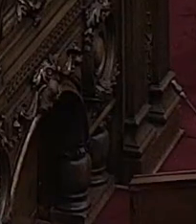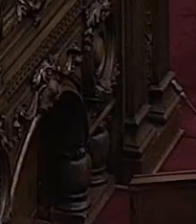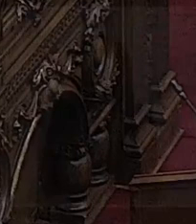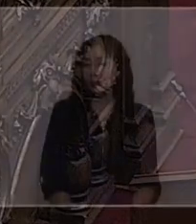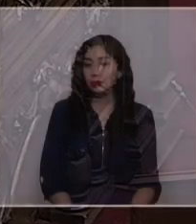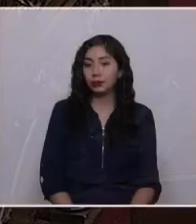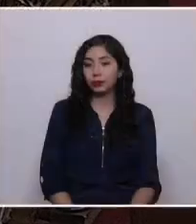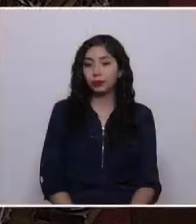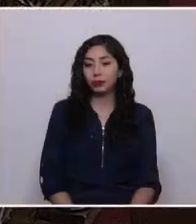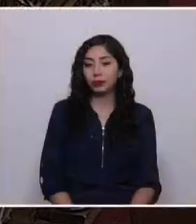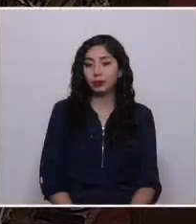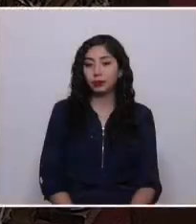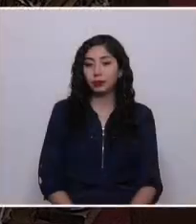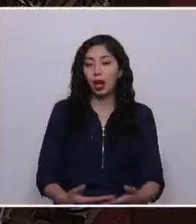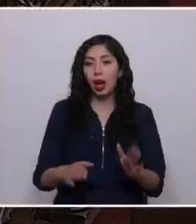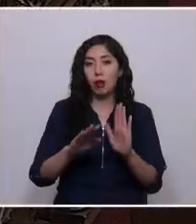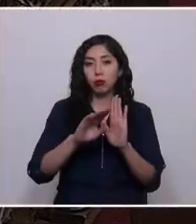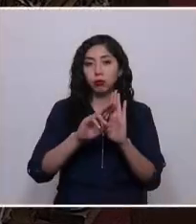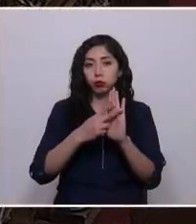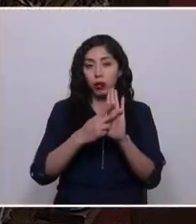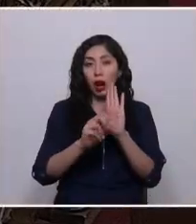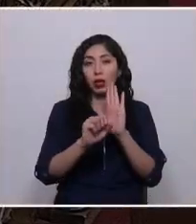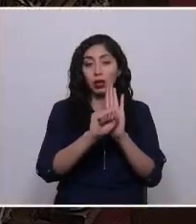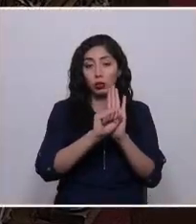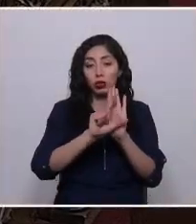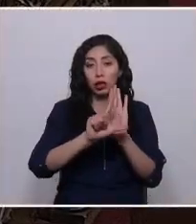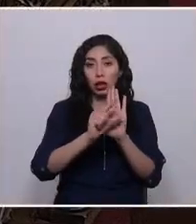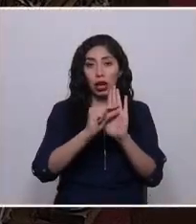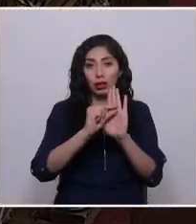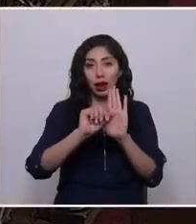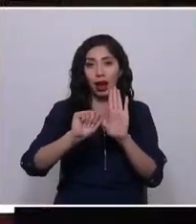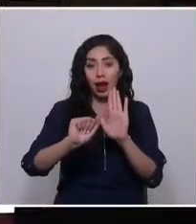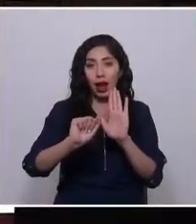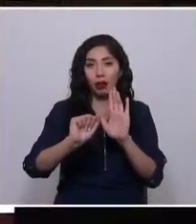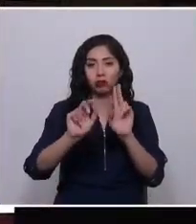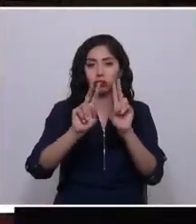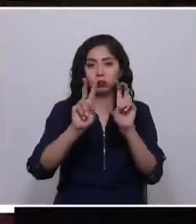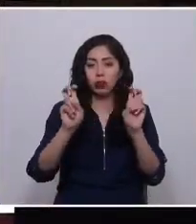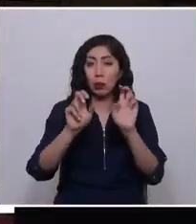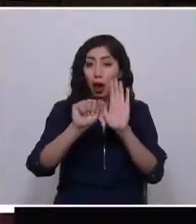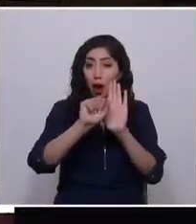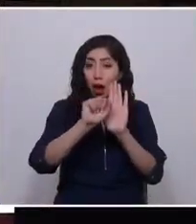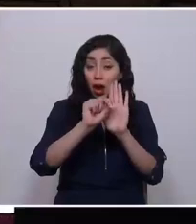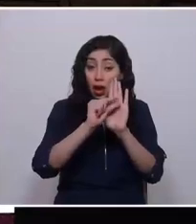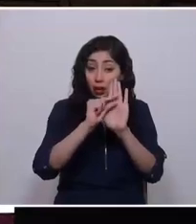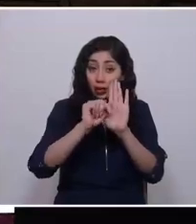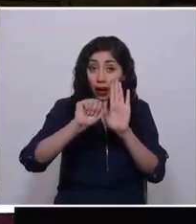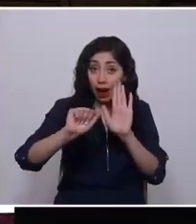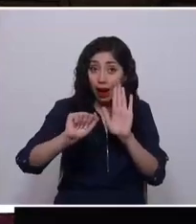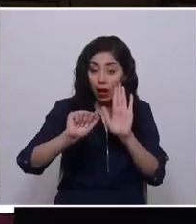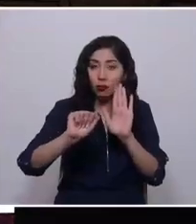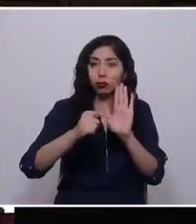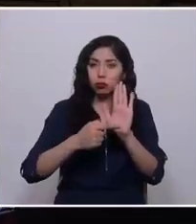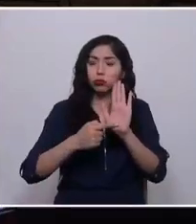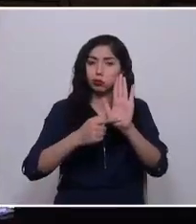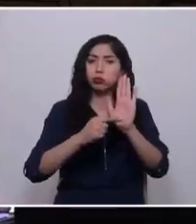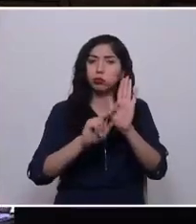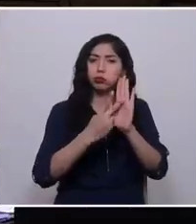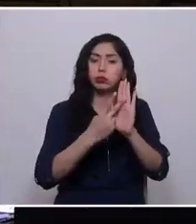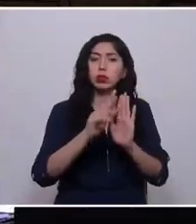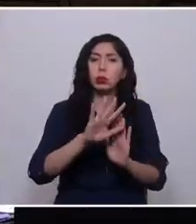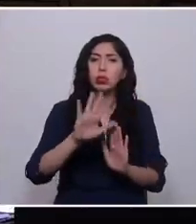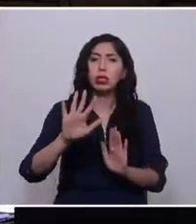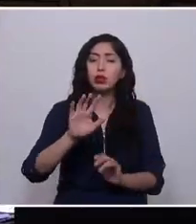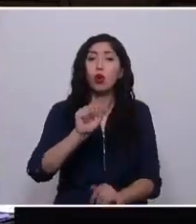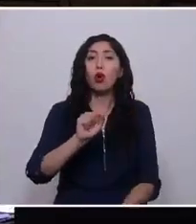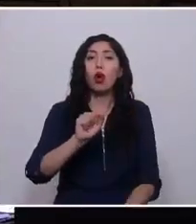Dentro del artículo 7 pasamos a la letra A. Respecto de esa letra A, se ha presentado la indicación número 55 del señor Arrau y